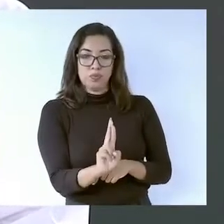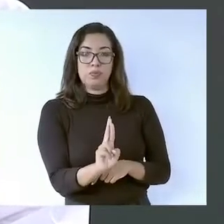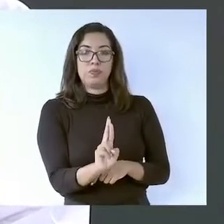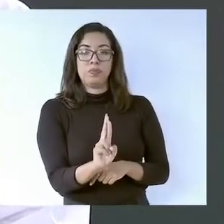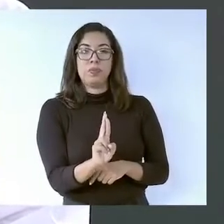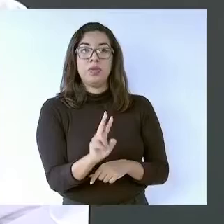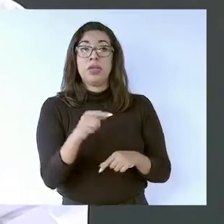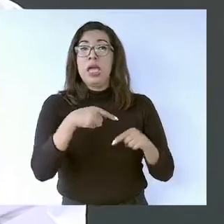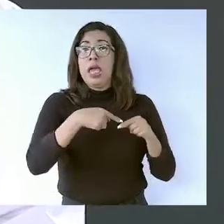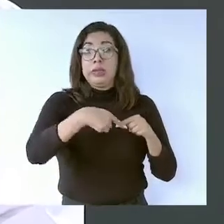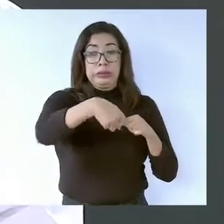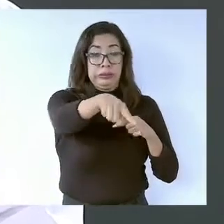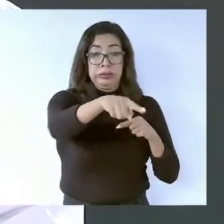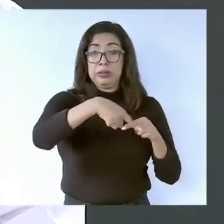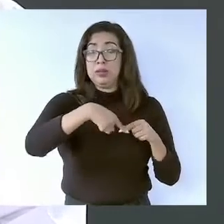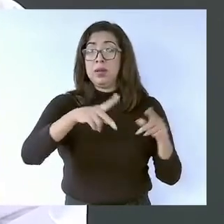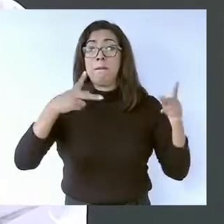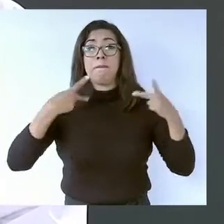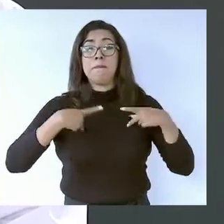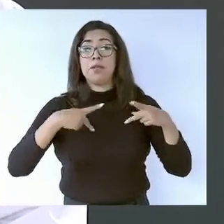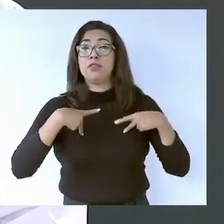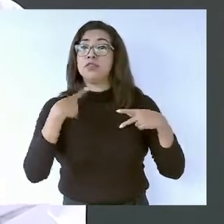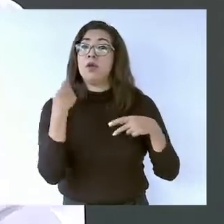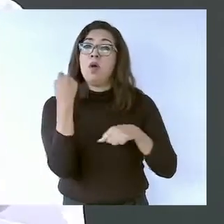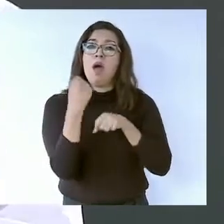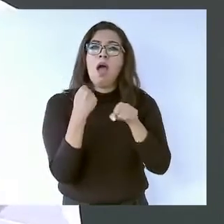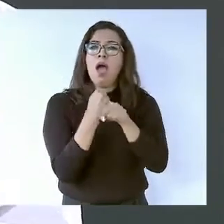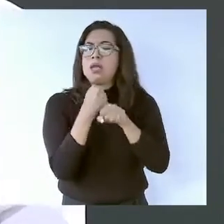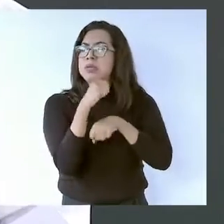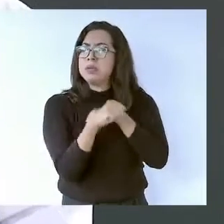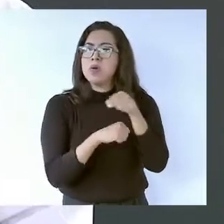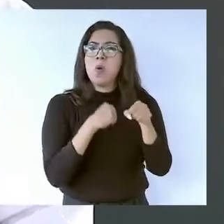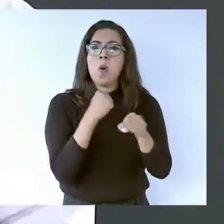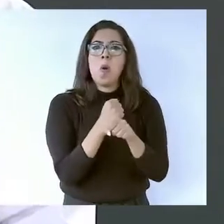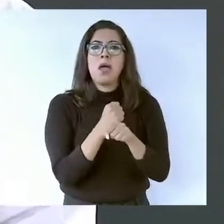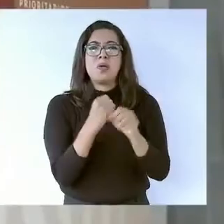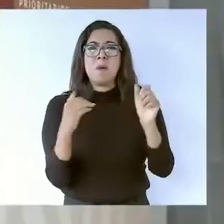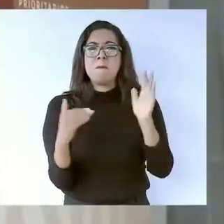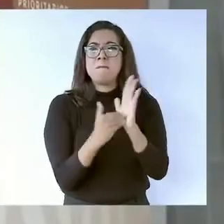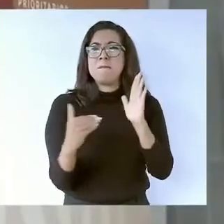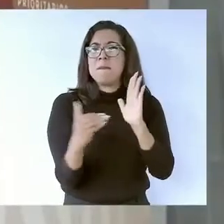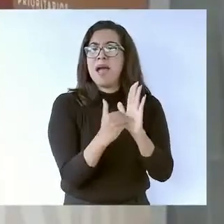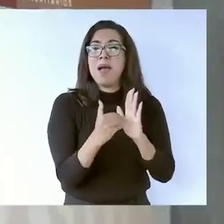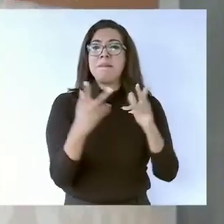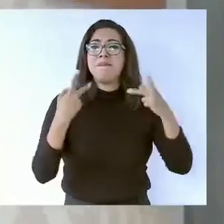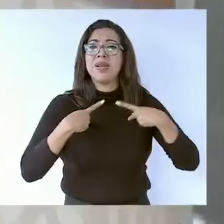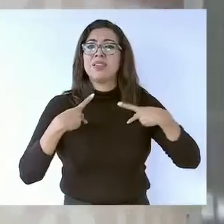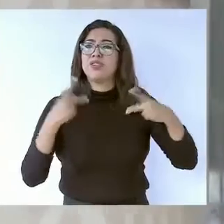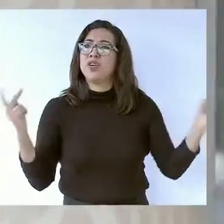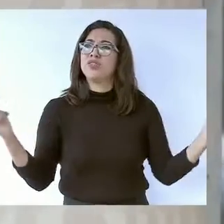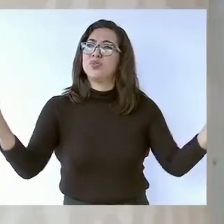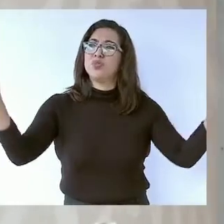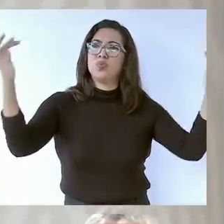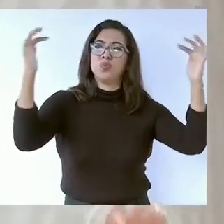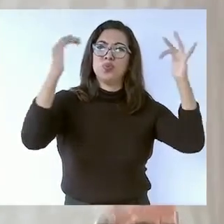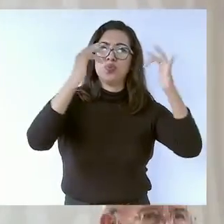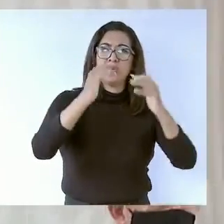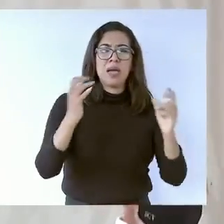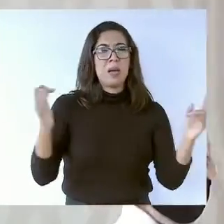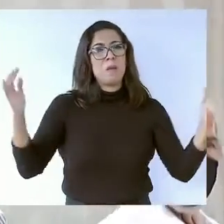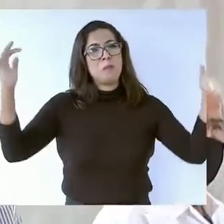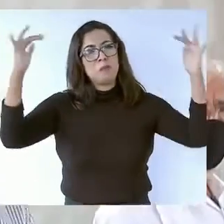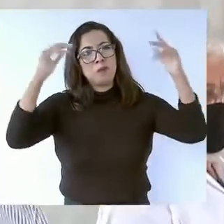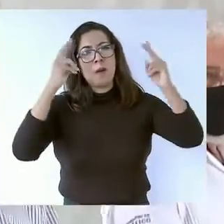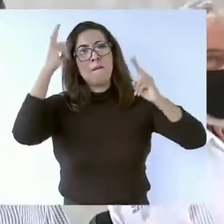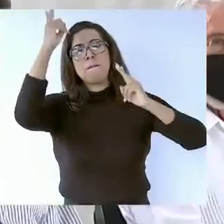transitan año con año millones de visitantes de todo el planeta. Este tramo representará